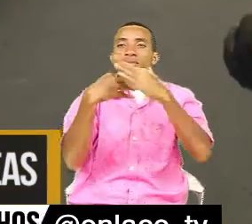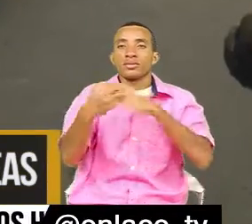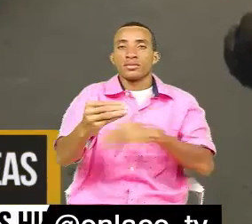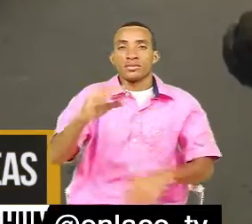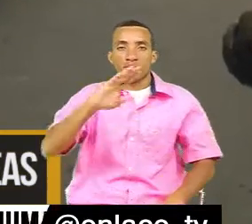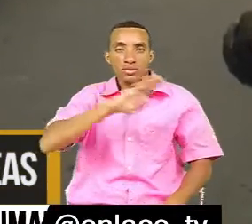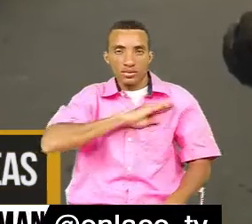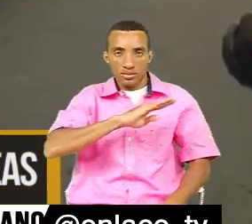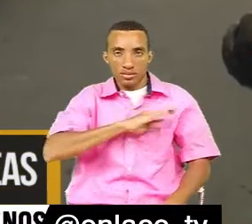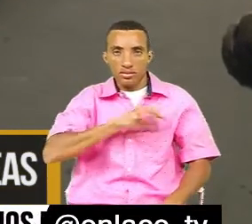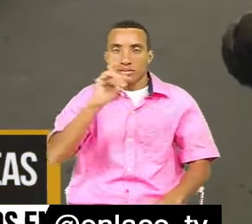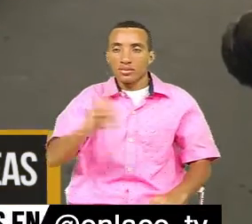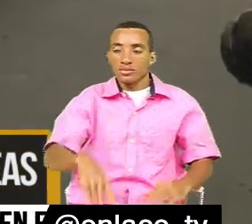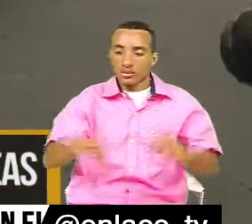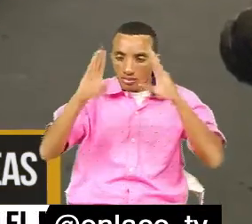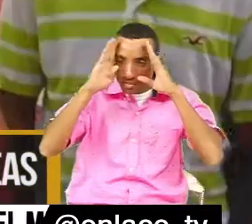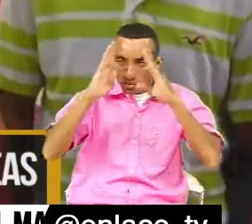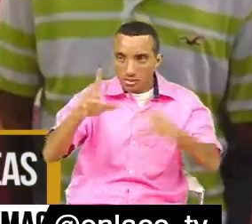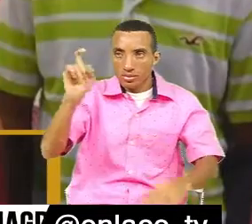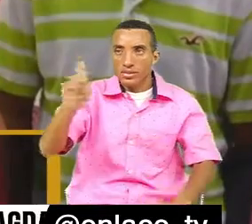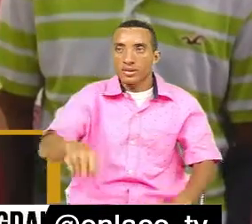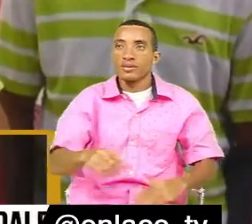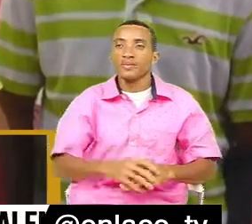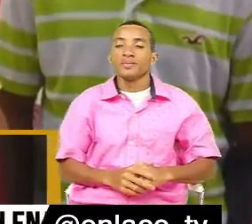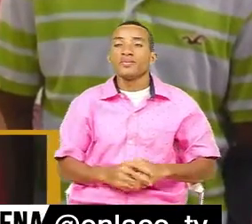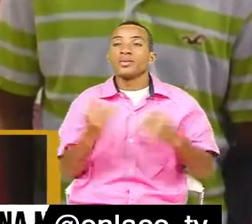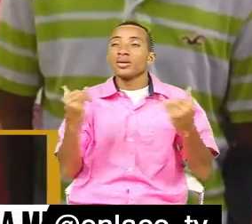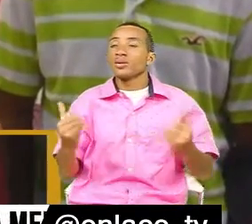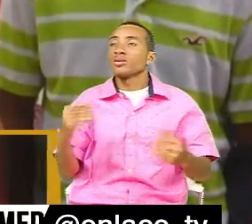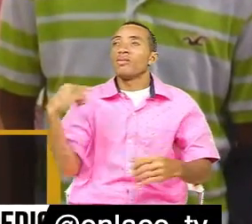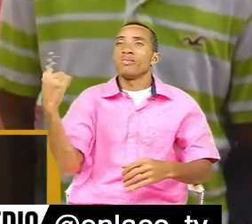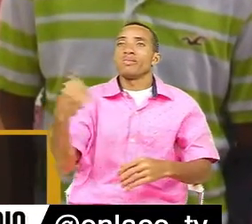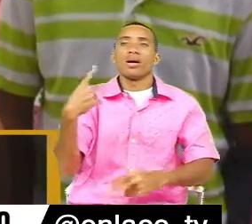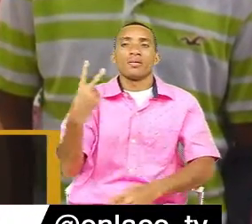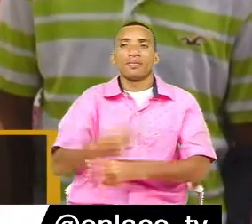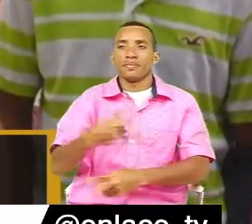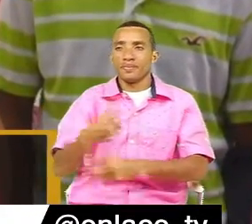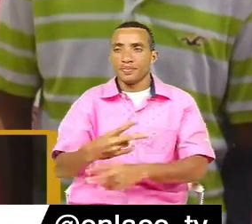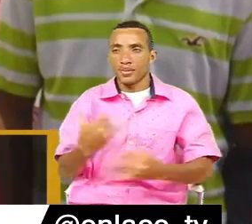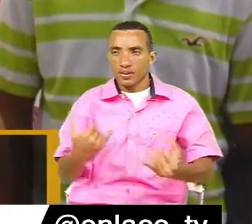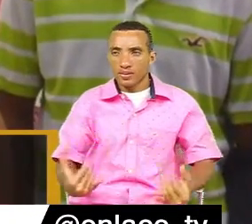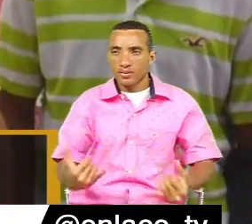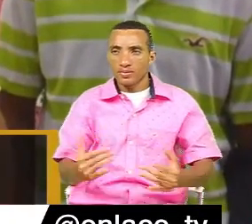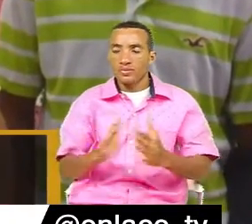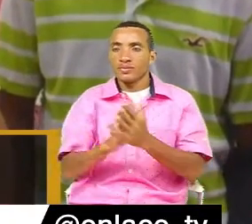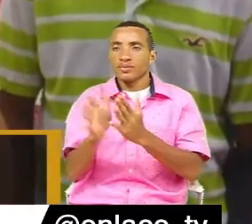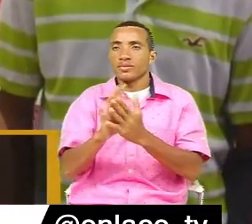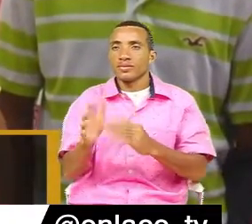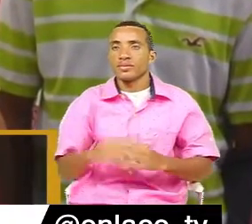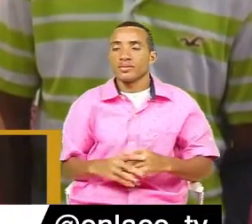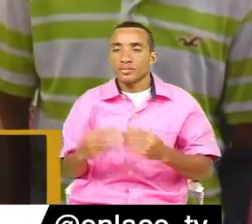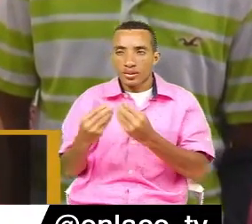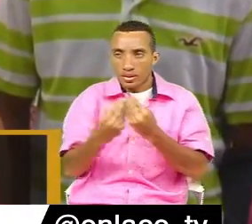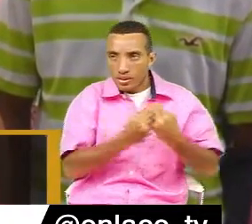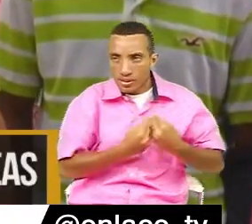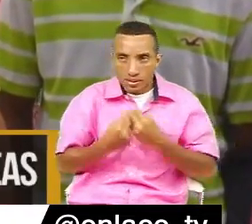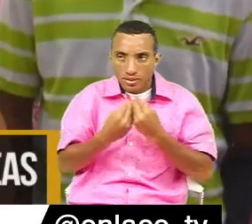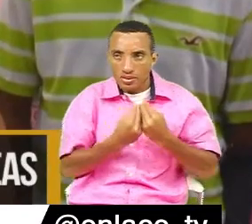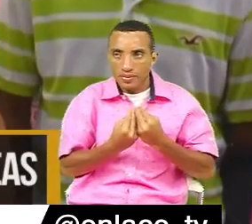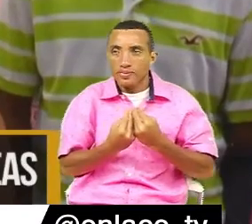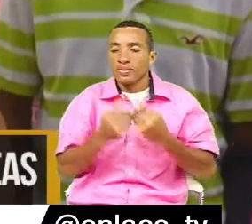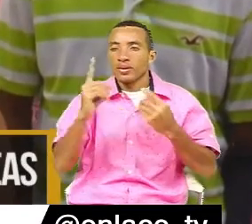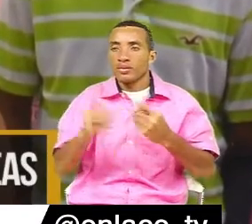la atención de las autoridades. La inseguridad que estamos viviendo, entonces nosotros estamos llevando a cabo para que el Consejo Municipal, de la